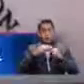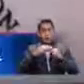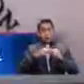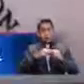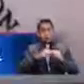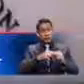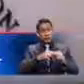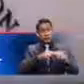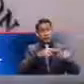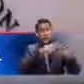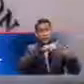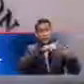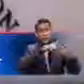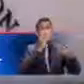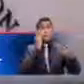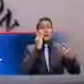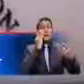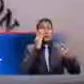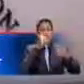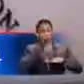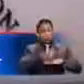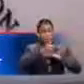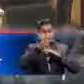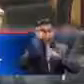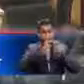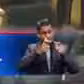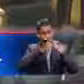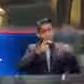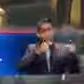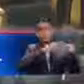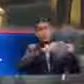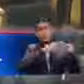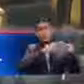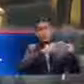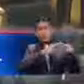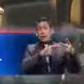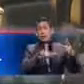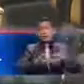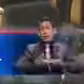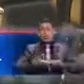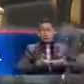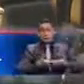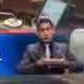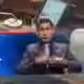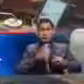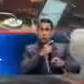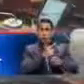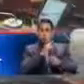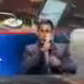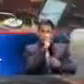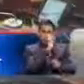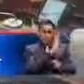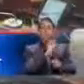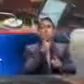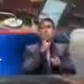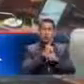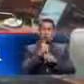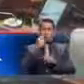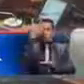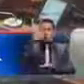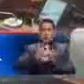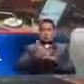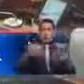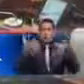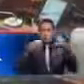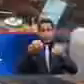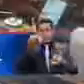la de la madre gestante y la de la vida por nacer con esto queda además sin efecto la segunda solicitud de juicio político que fue presentada en contra de la